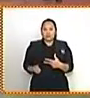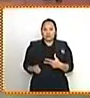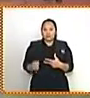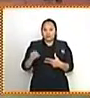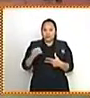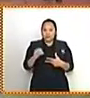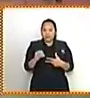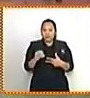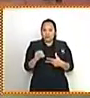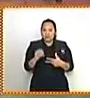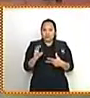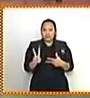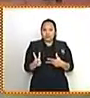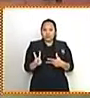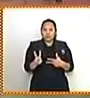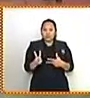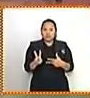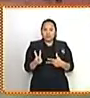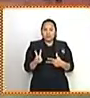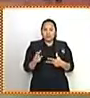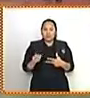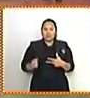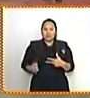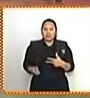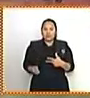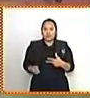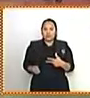02, tercer y último número seleccionado.